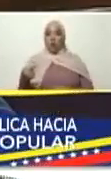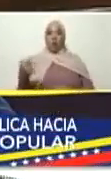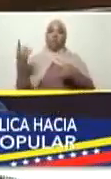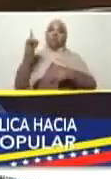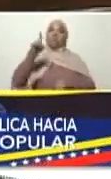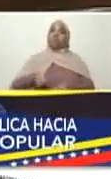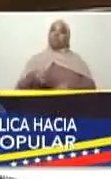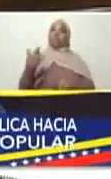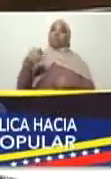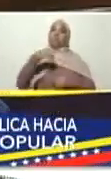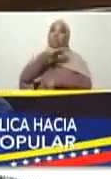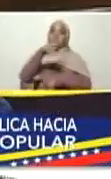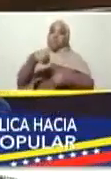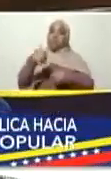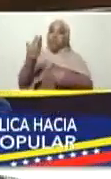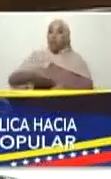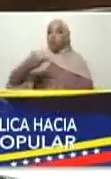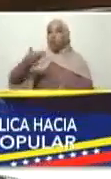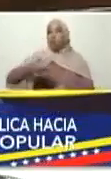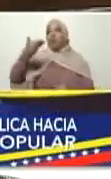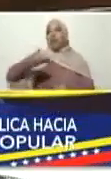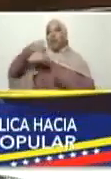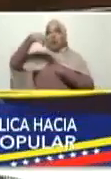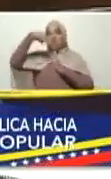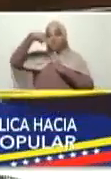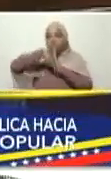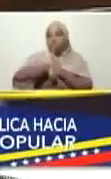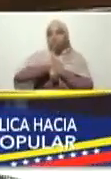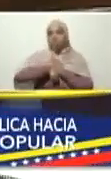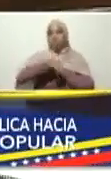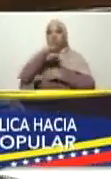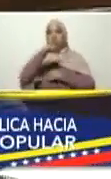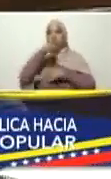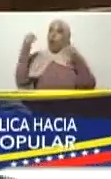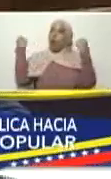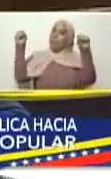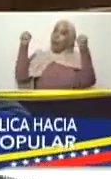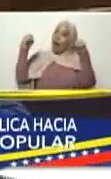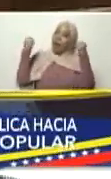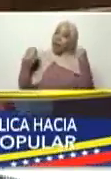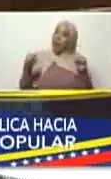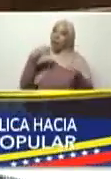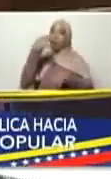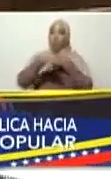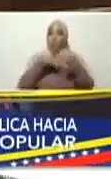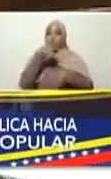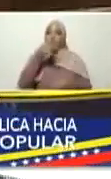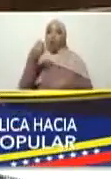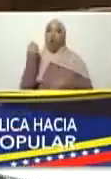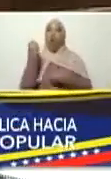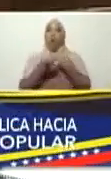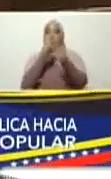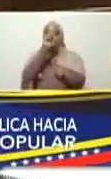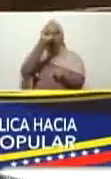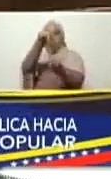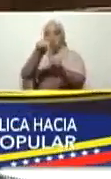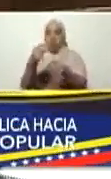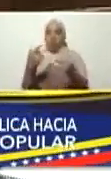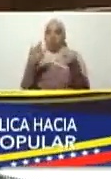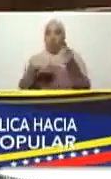ha enfatizado hoy, que es la profundización del ejercicio de la democracia protagónica. ¿Cómo logramos que nuestras